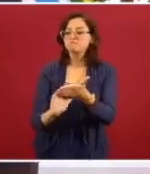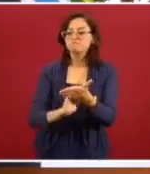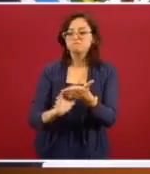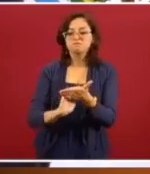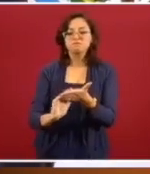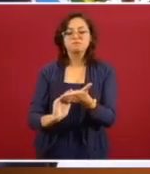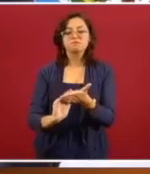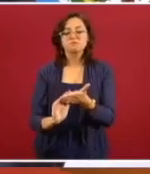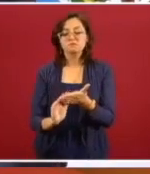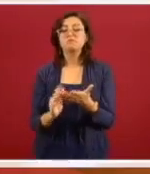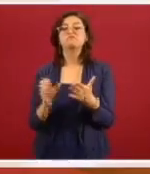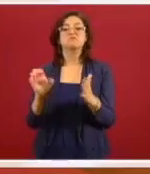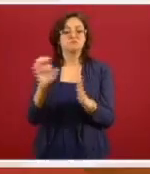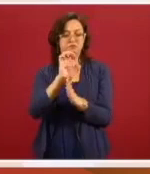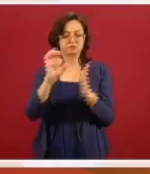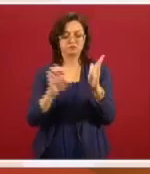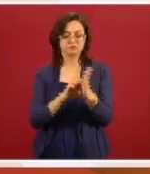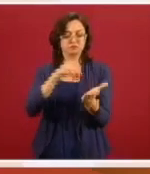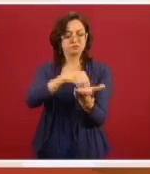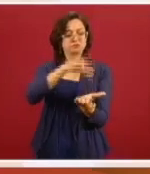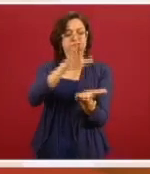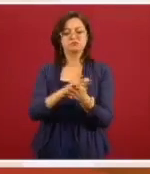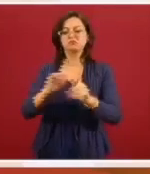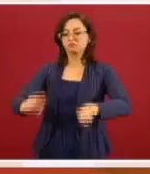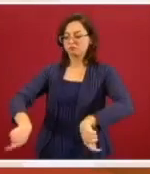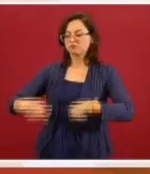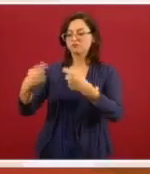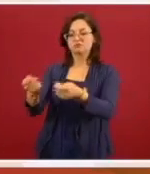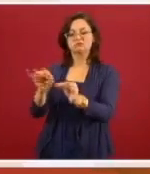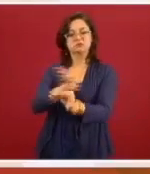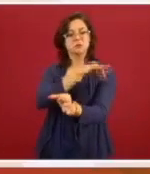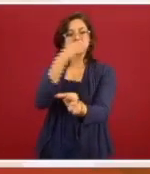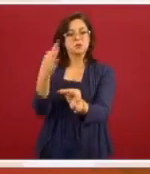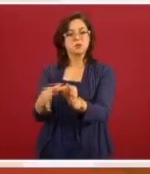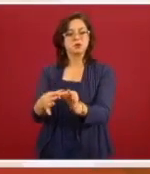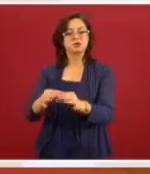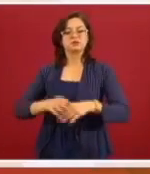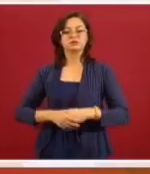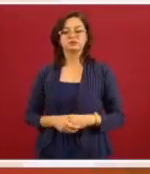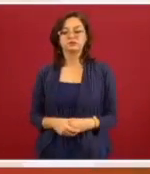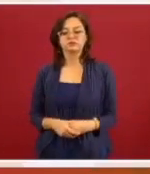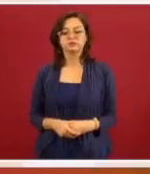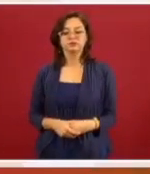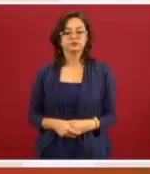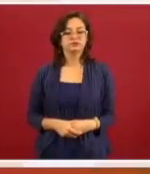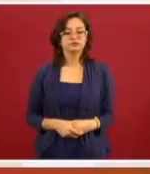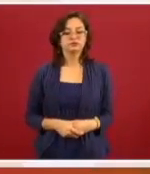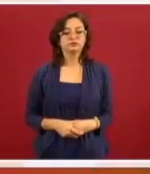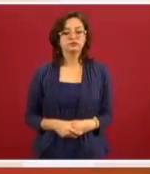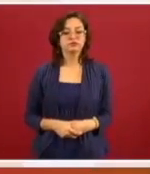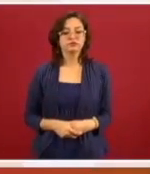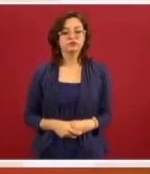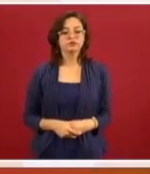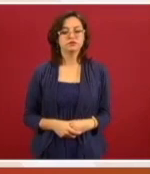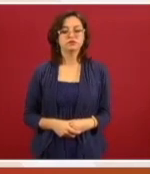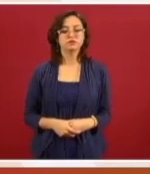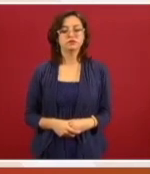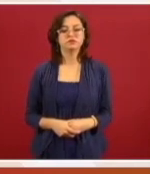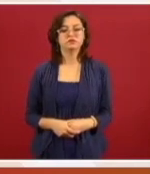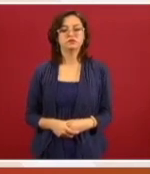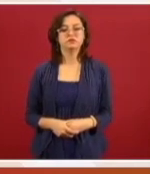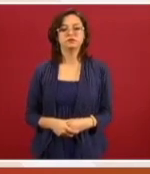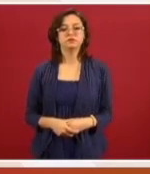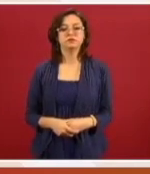entregando sus escrituras. El programa de rehabilitación